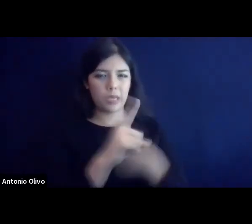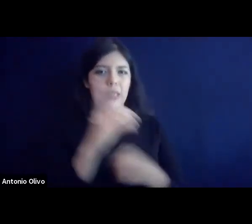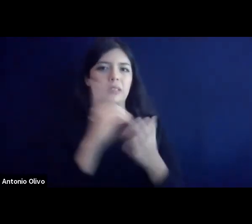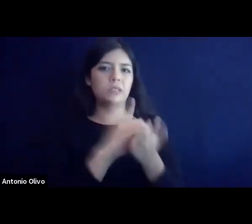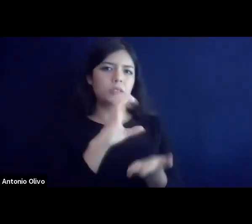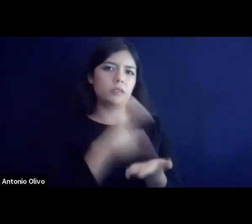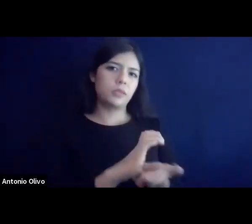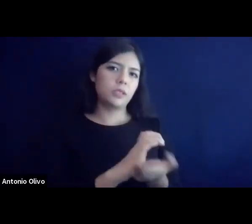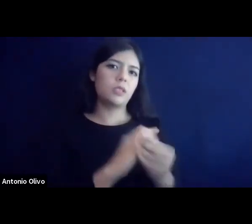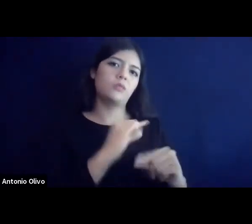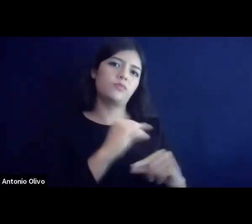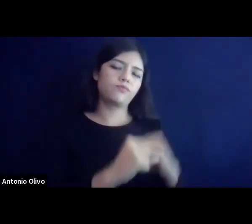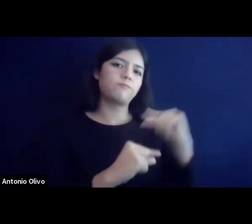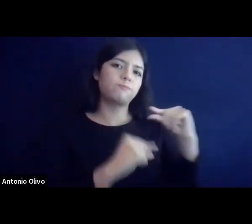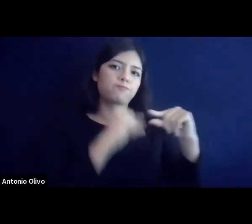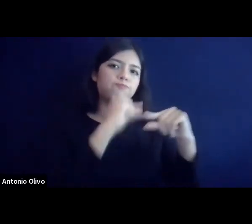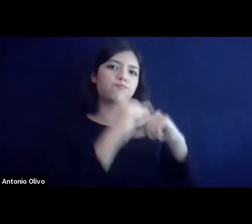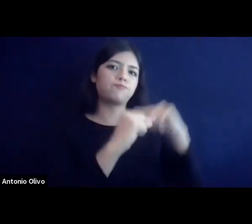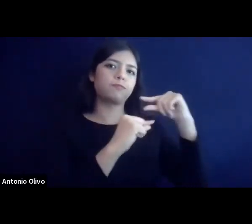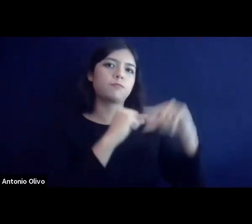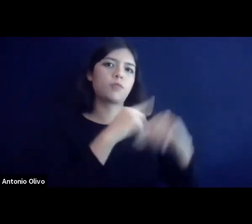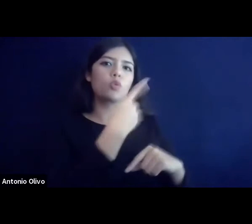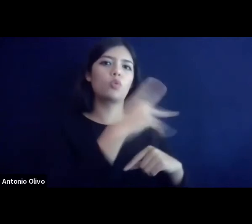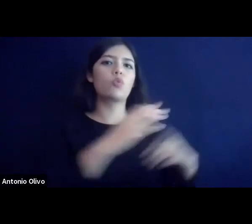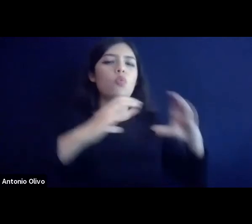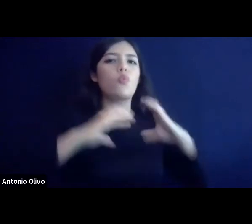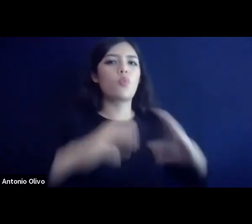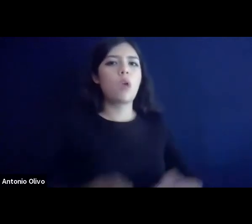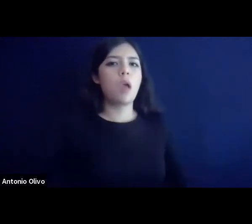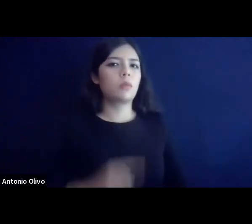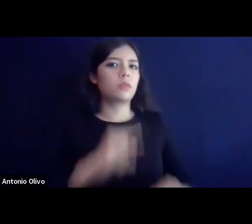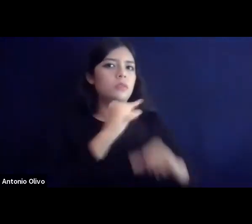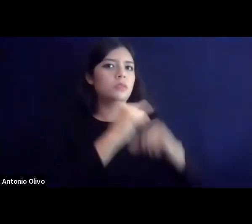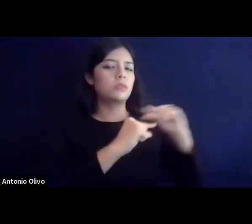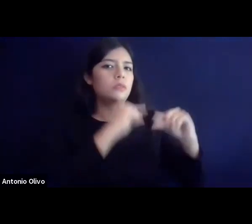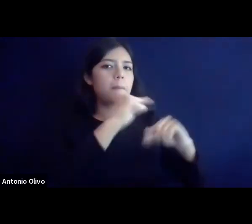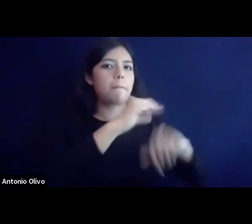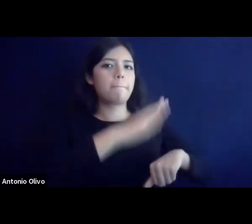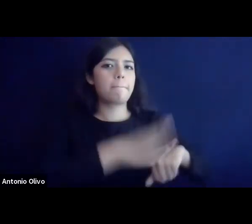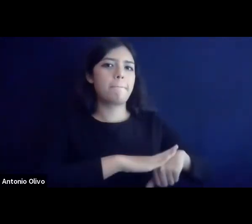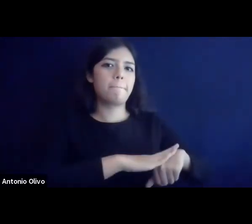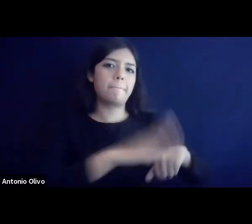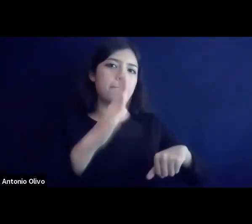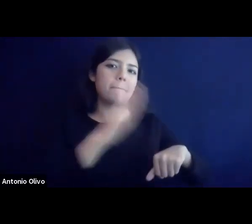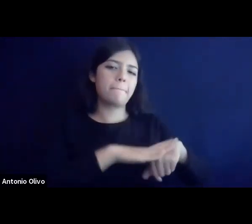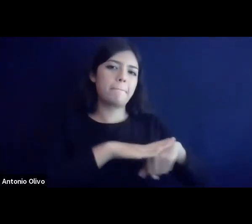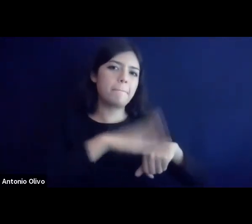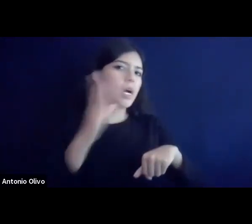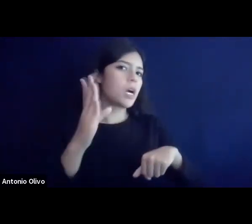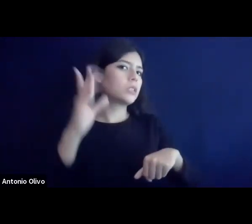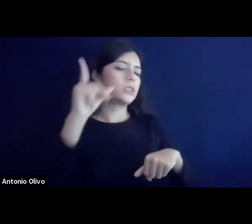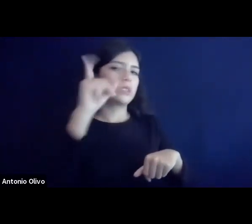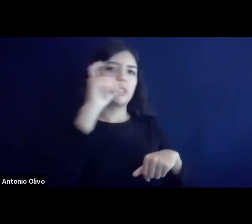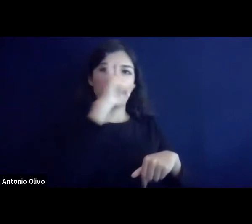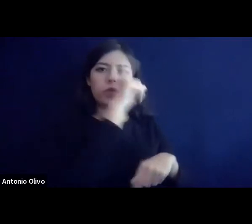voy a quedar completamente inválido, ¿no? Porque, bueno, la maestra lo acaba de escribir perfectamente, eso